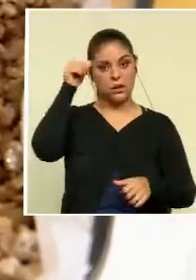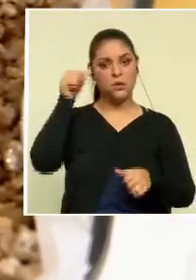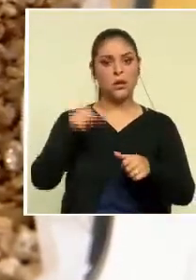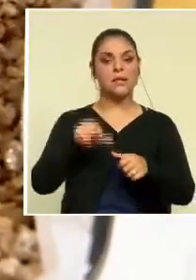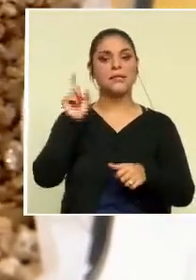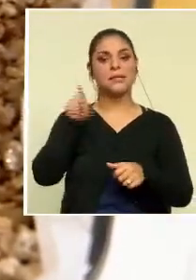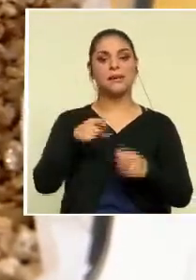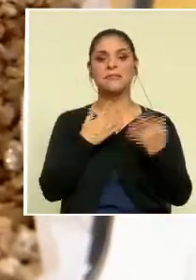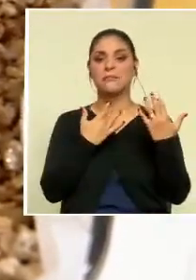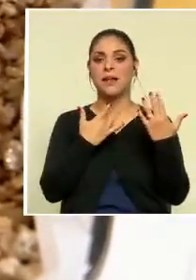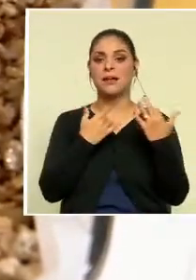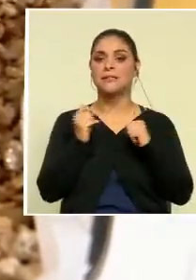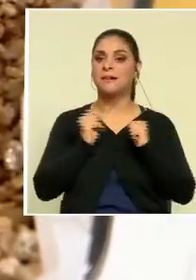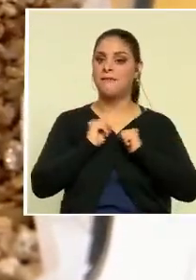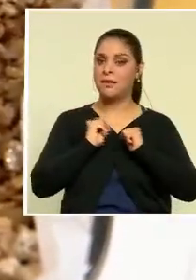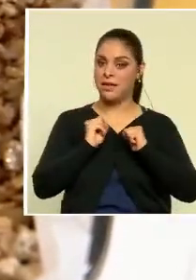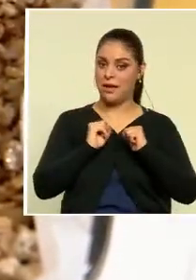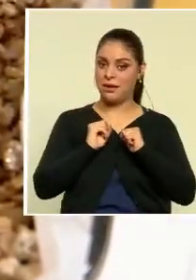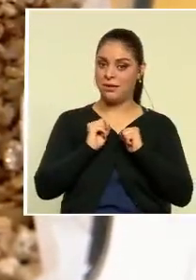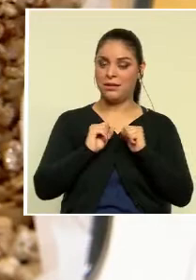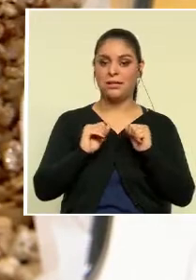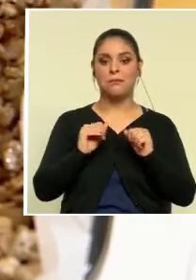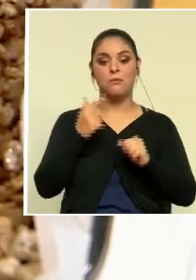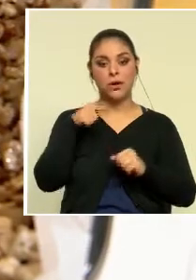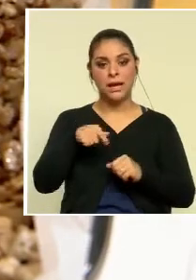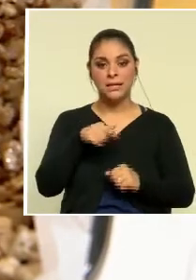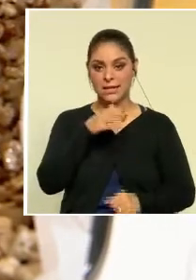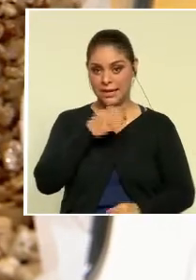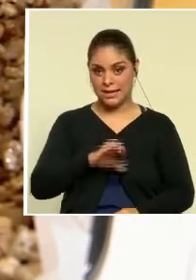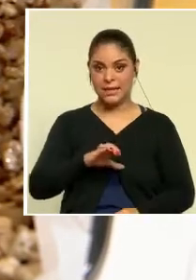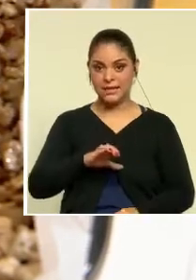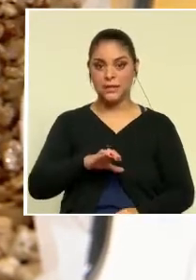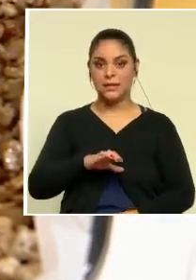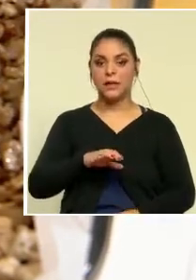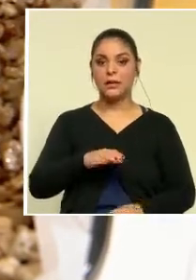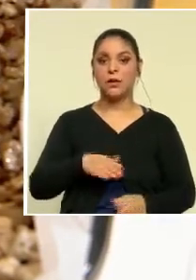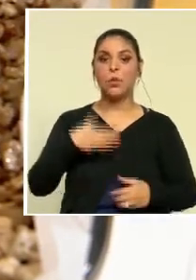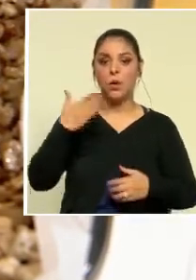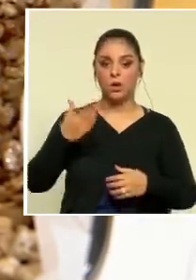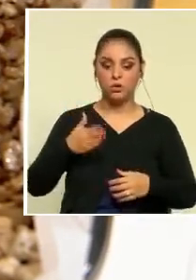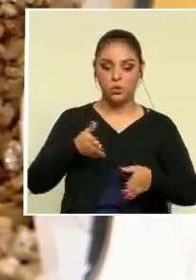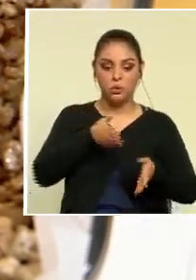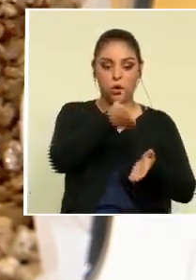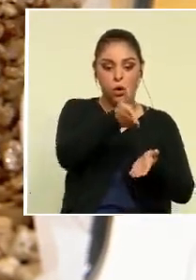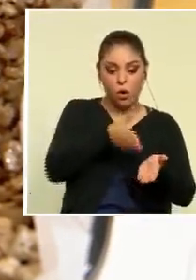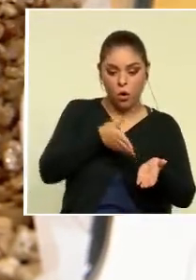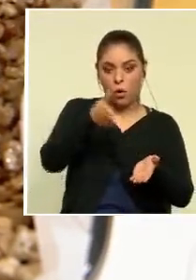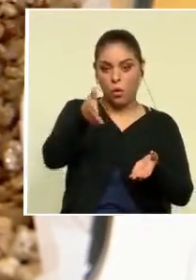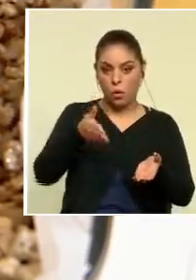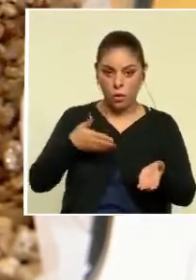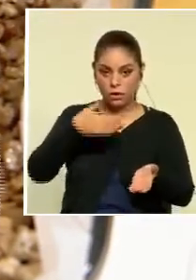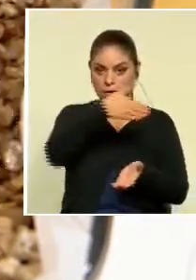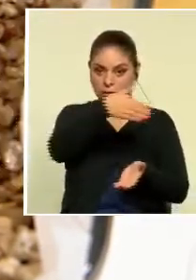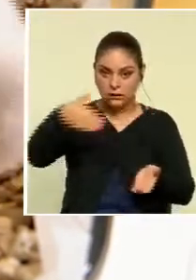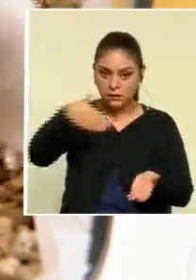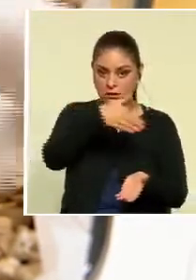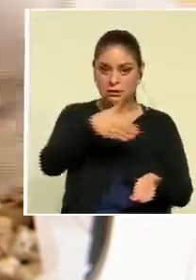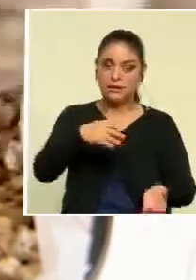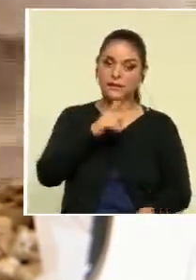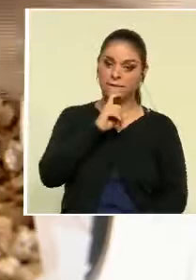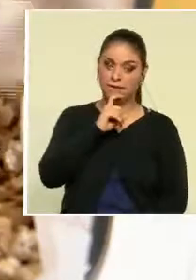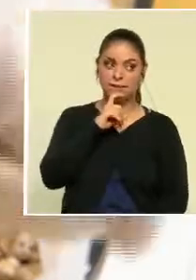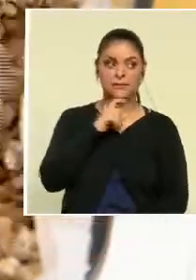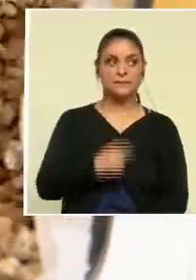enfríen niños y niñas porque como está calentito cuando lo vamos a cortar en barritas va a ser muy difícil de hacerlo